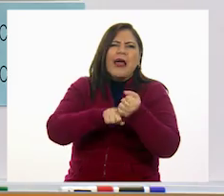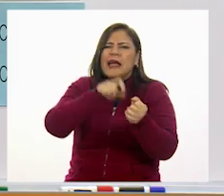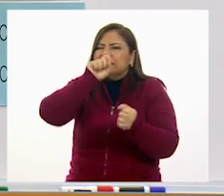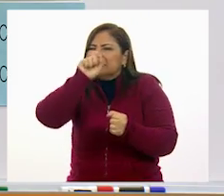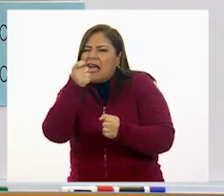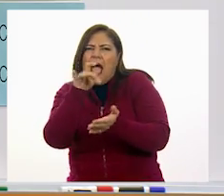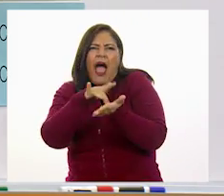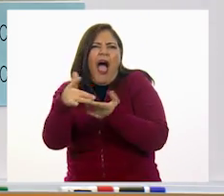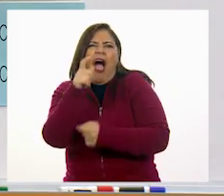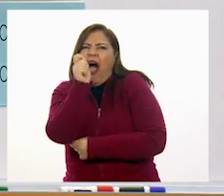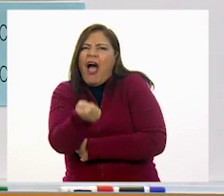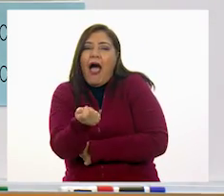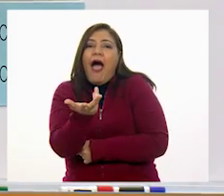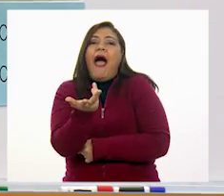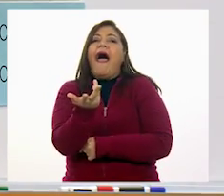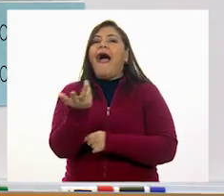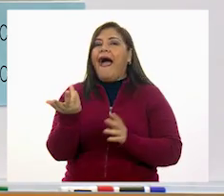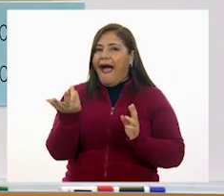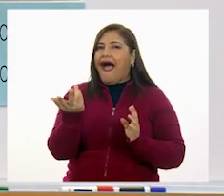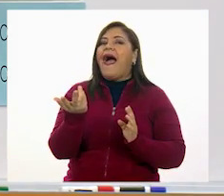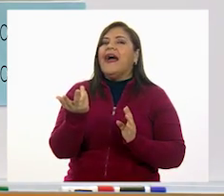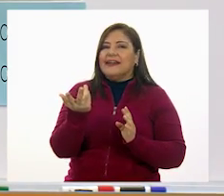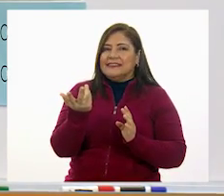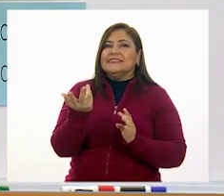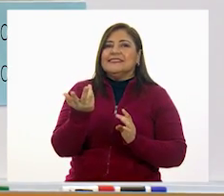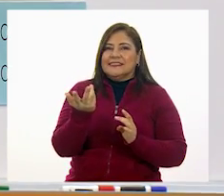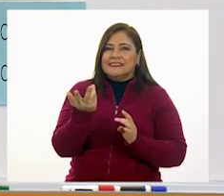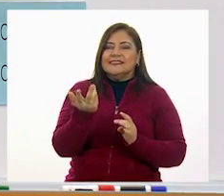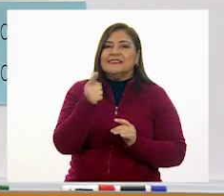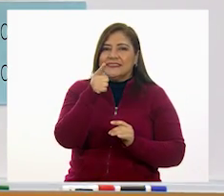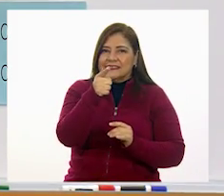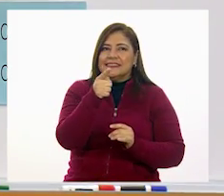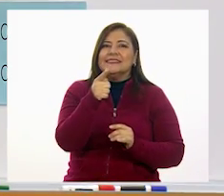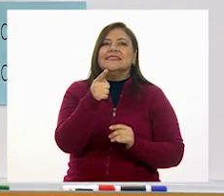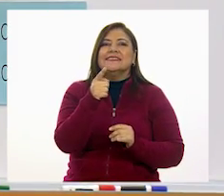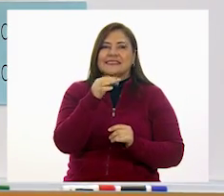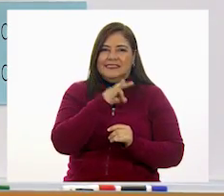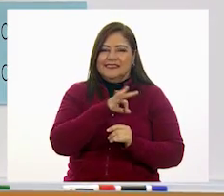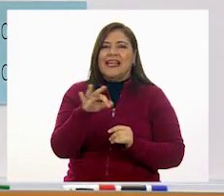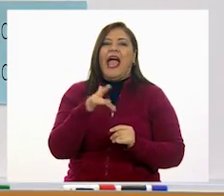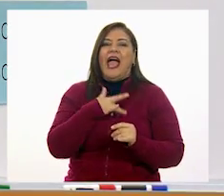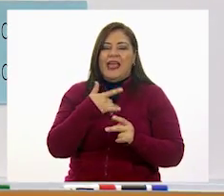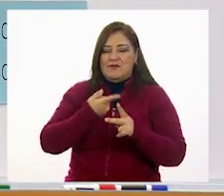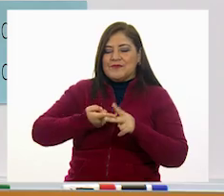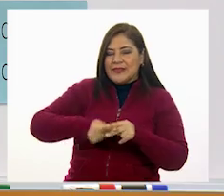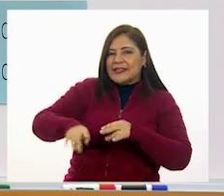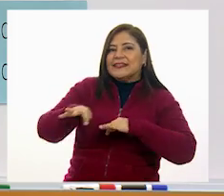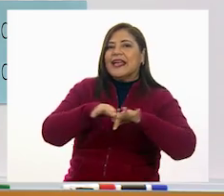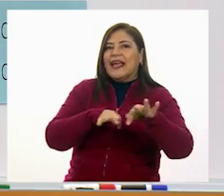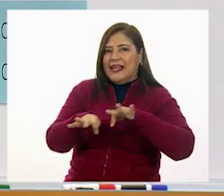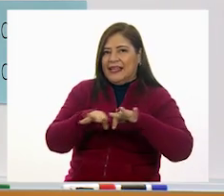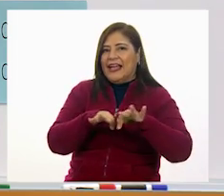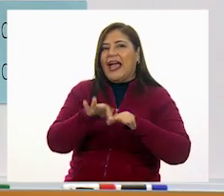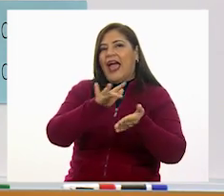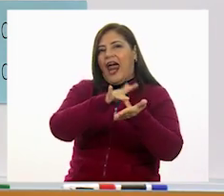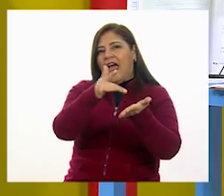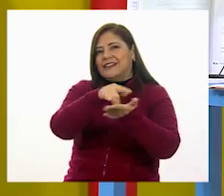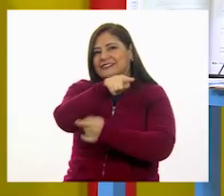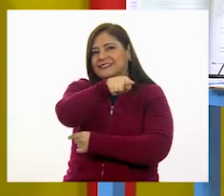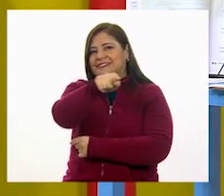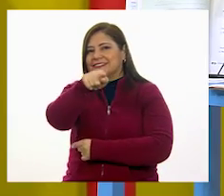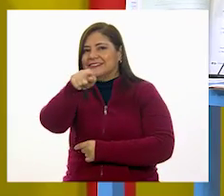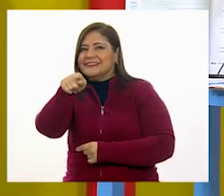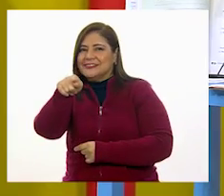Que ya están a punto de ponerse a trabajar como es debido, gracias a ustedes.